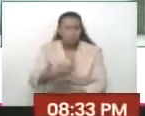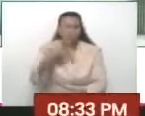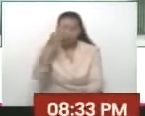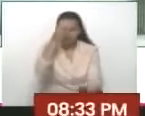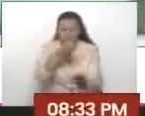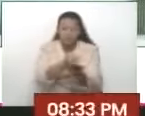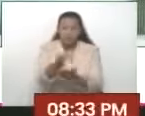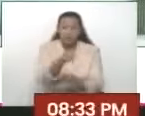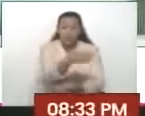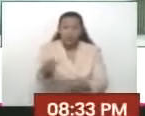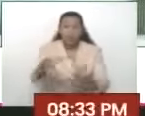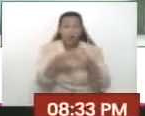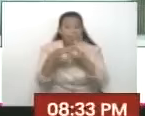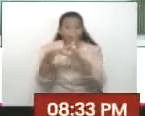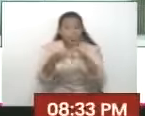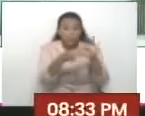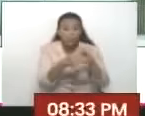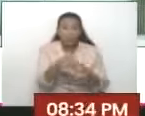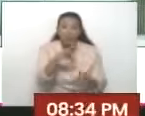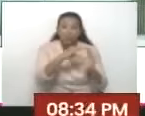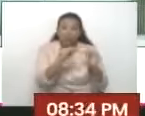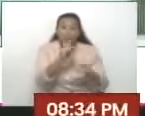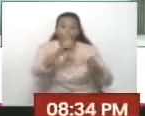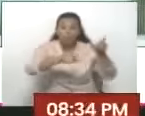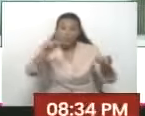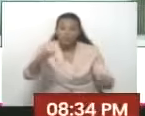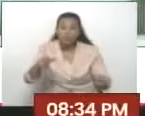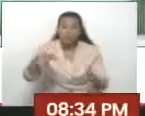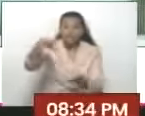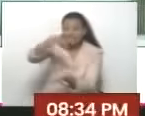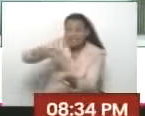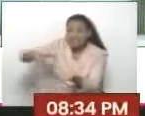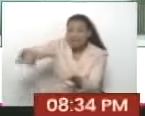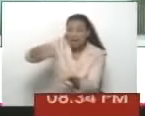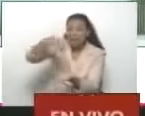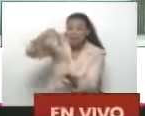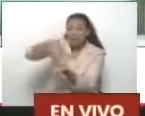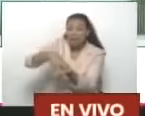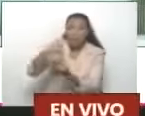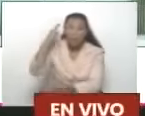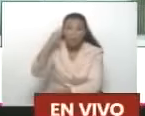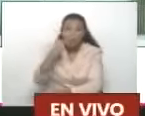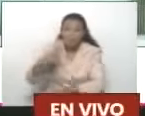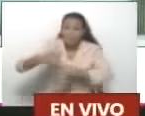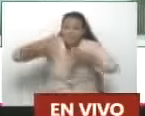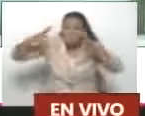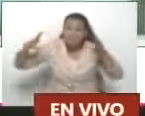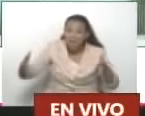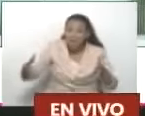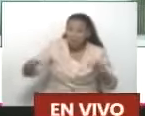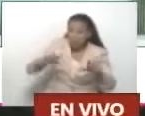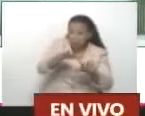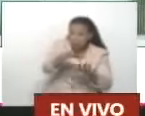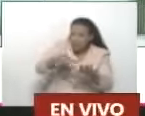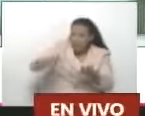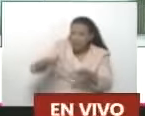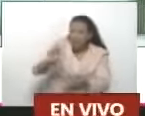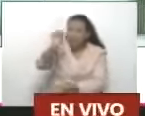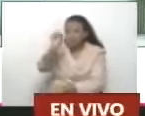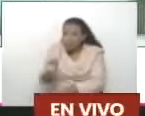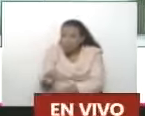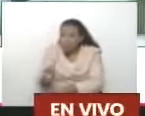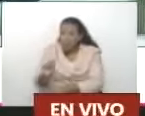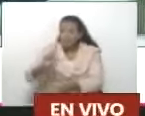Es la unión de toda la zona norte del inmenso Estado Bolívar con la zona sur